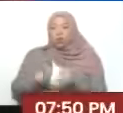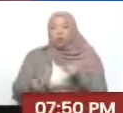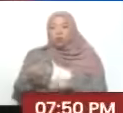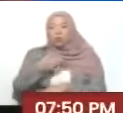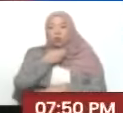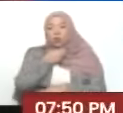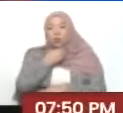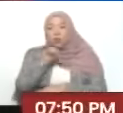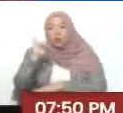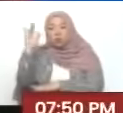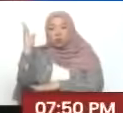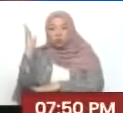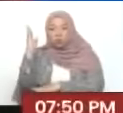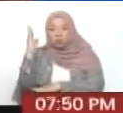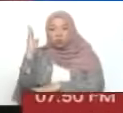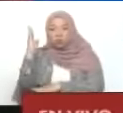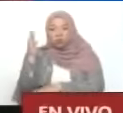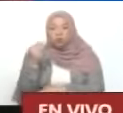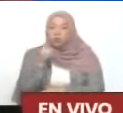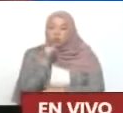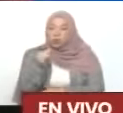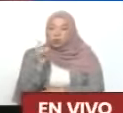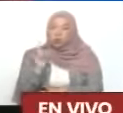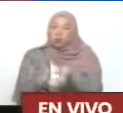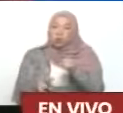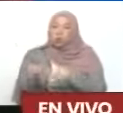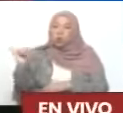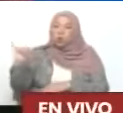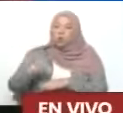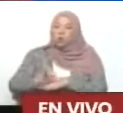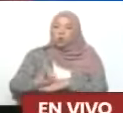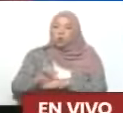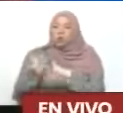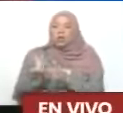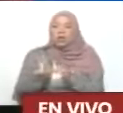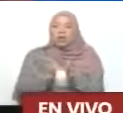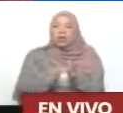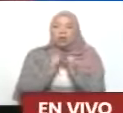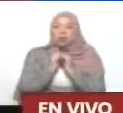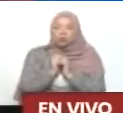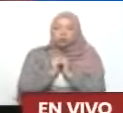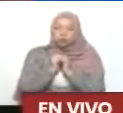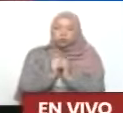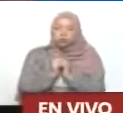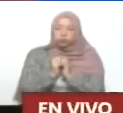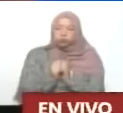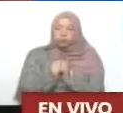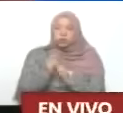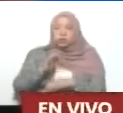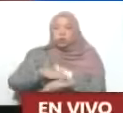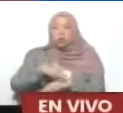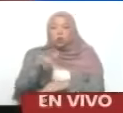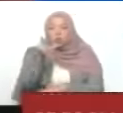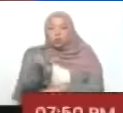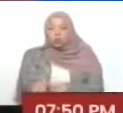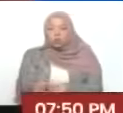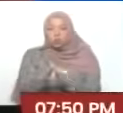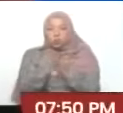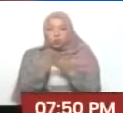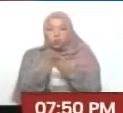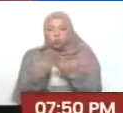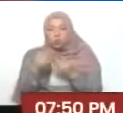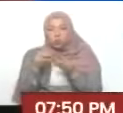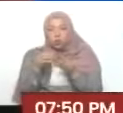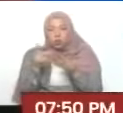de su iglesia me hicieron llegar ¿Por qué creer en Jesús? Es un libro, pareciera un folleto,